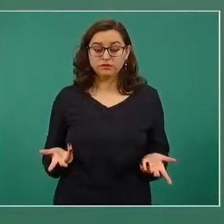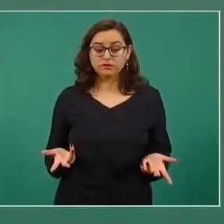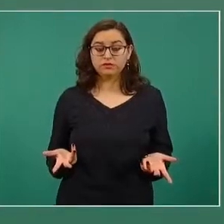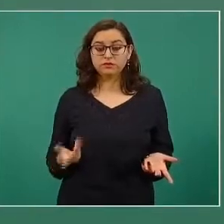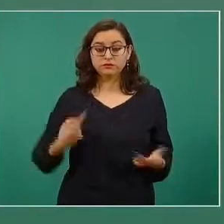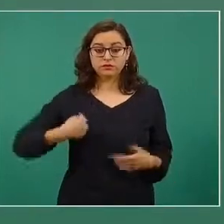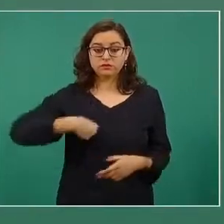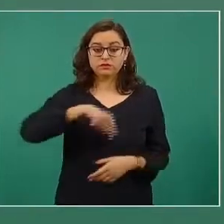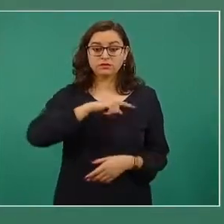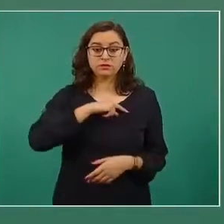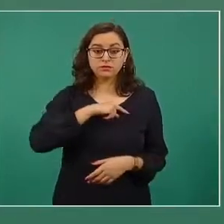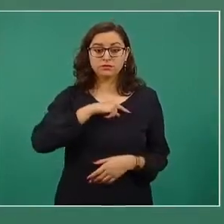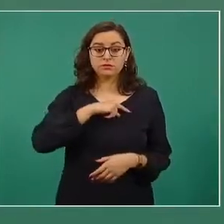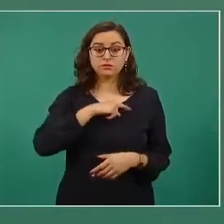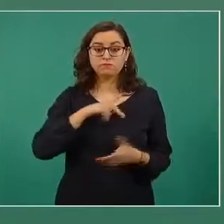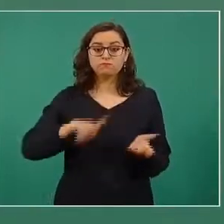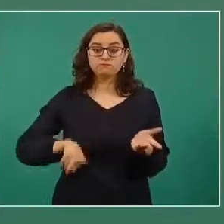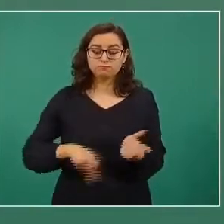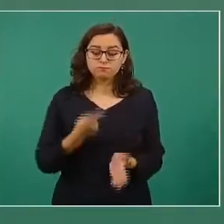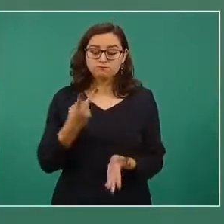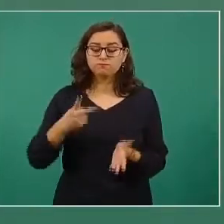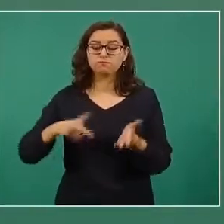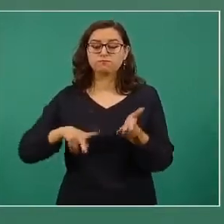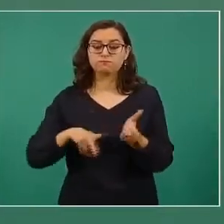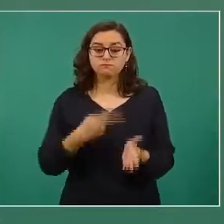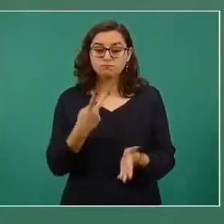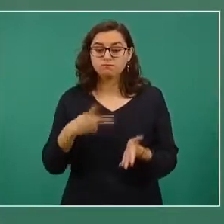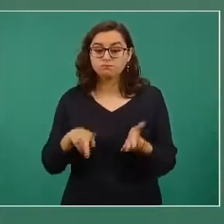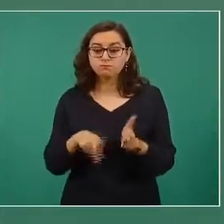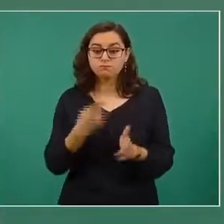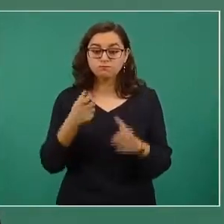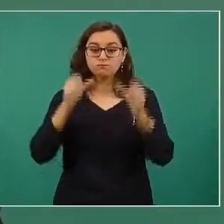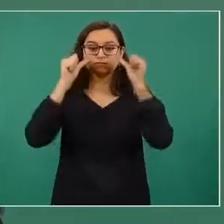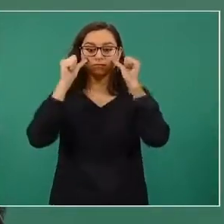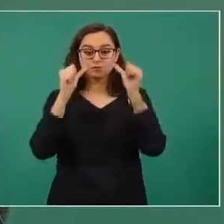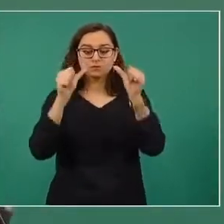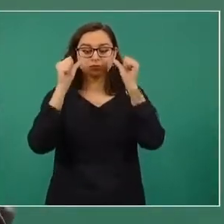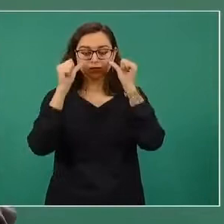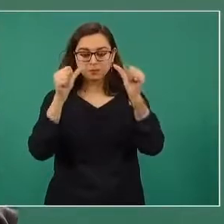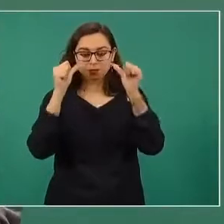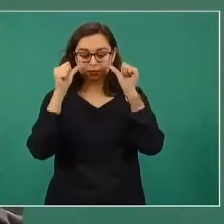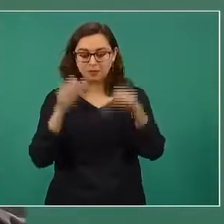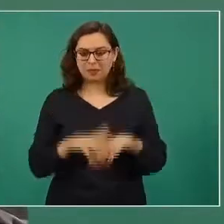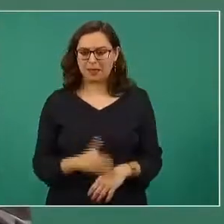nosotros vamos a estar respondiendo ahora a un senador